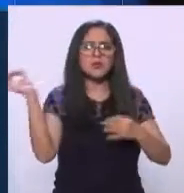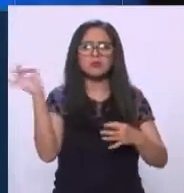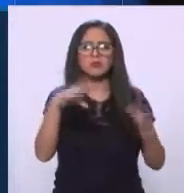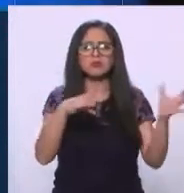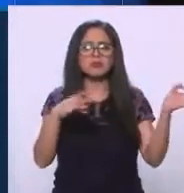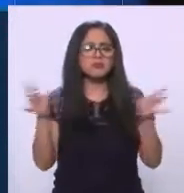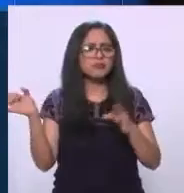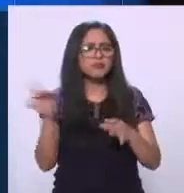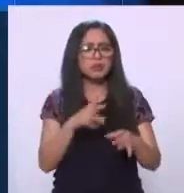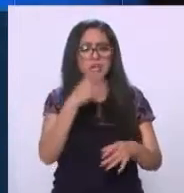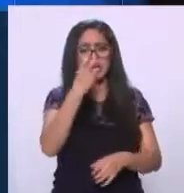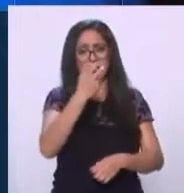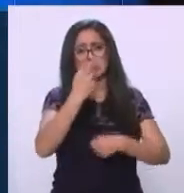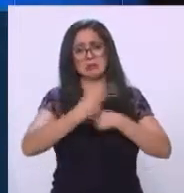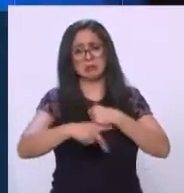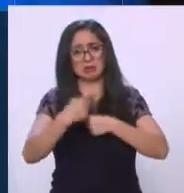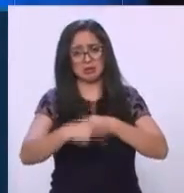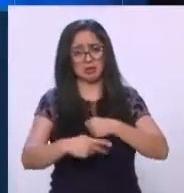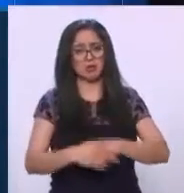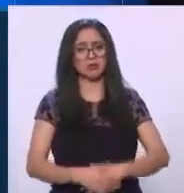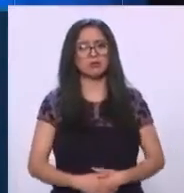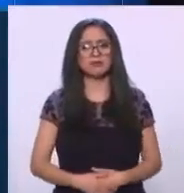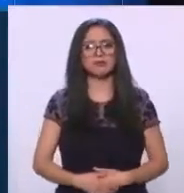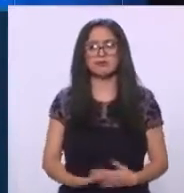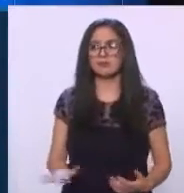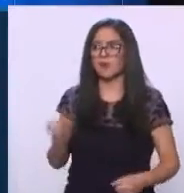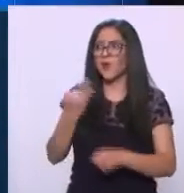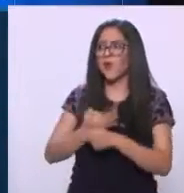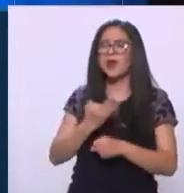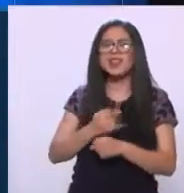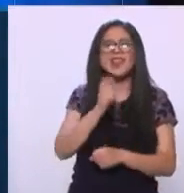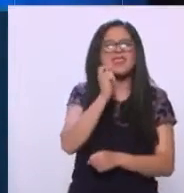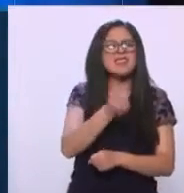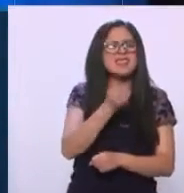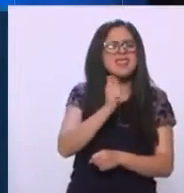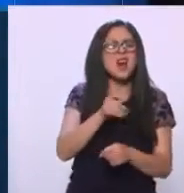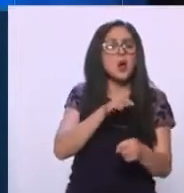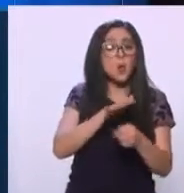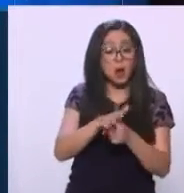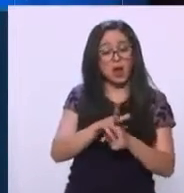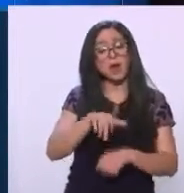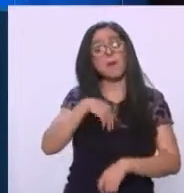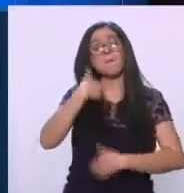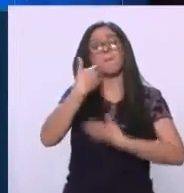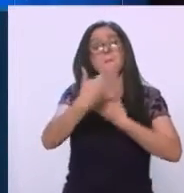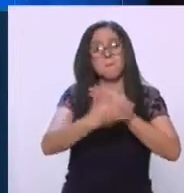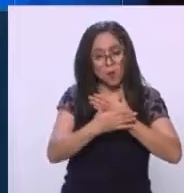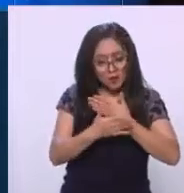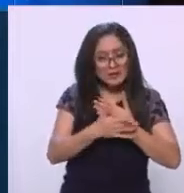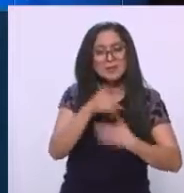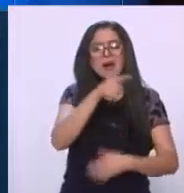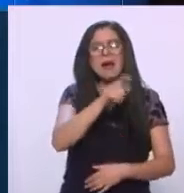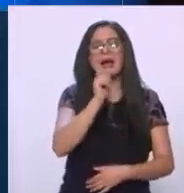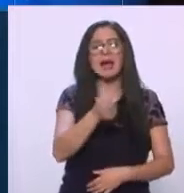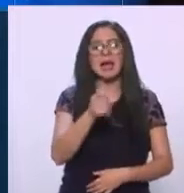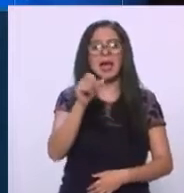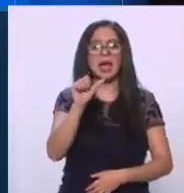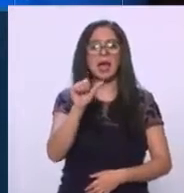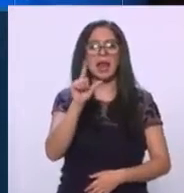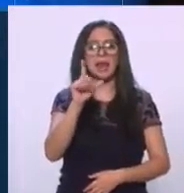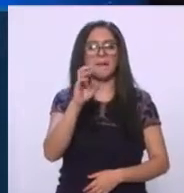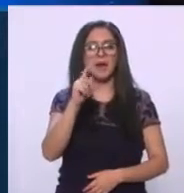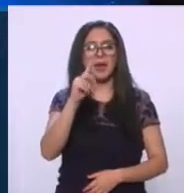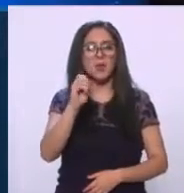peligro muchas veces la vida. Pues ya nos dejaste picados, picados. Sí, a la próxima. Bueno, a partir de la próxima ya Alberto y